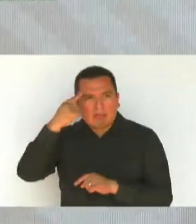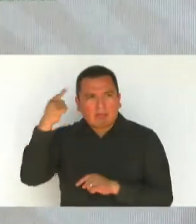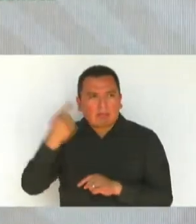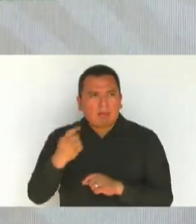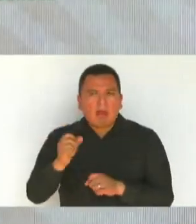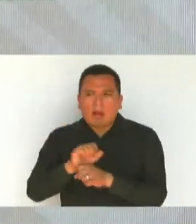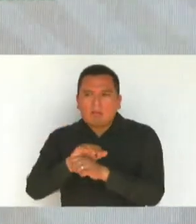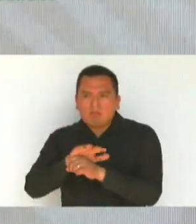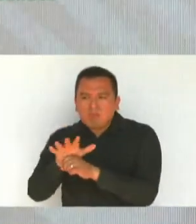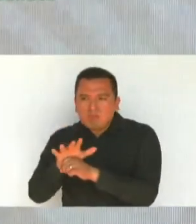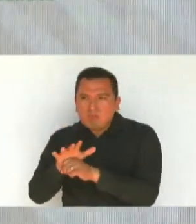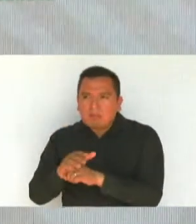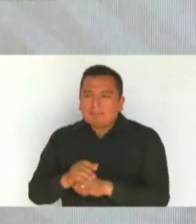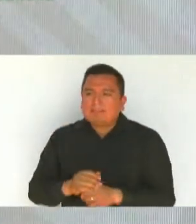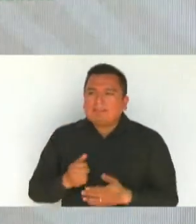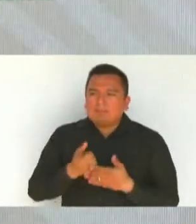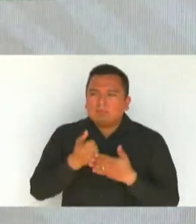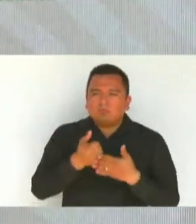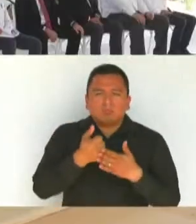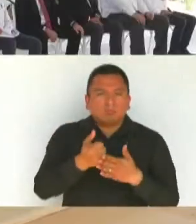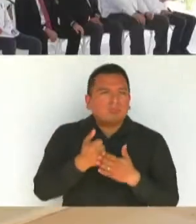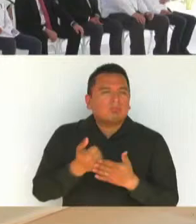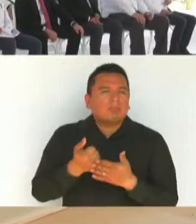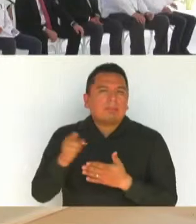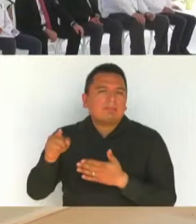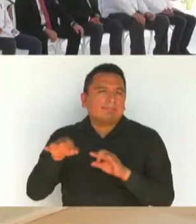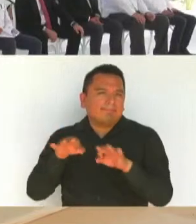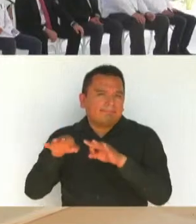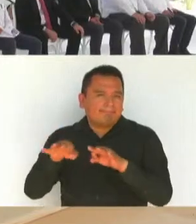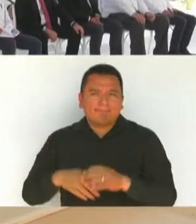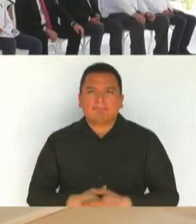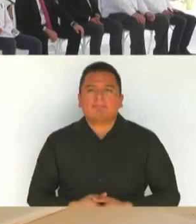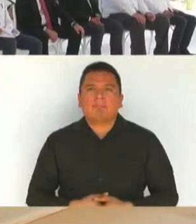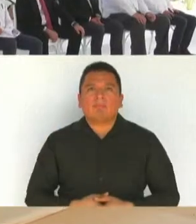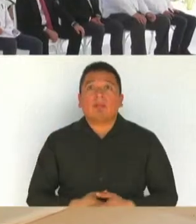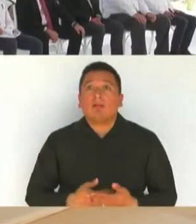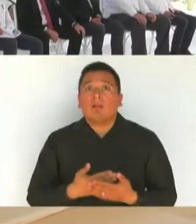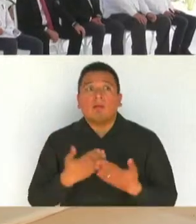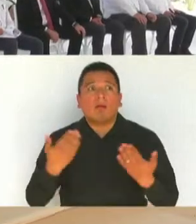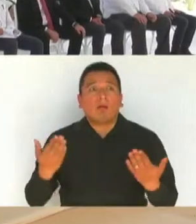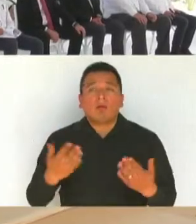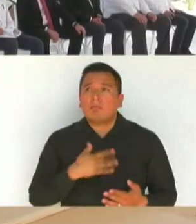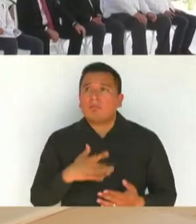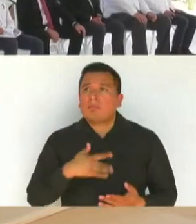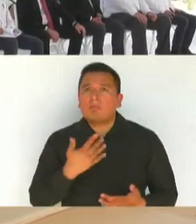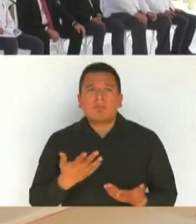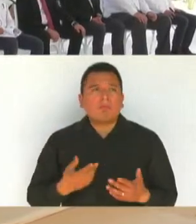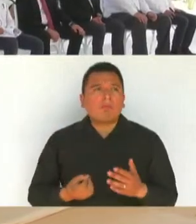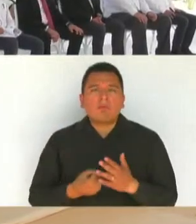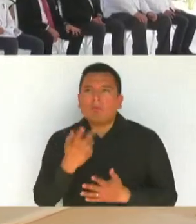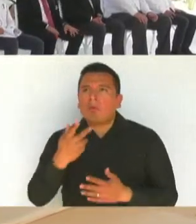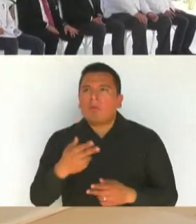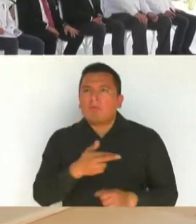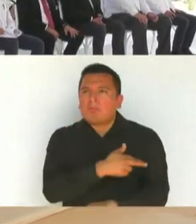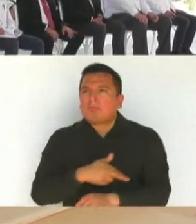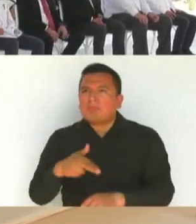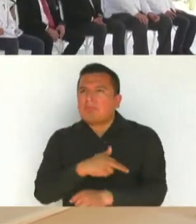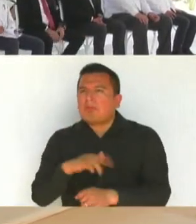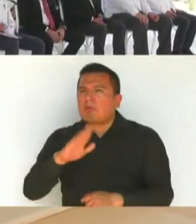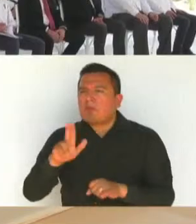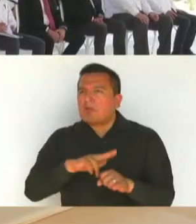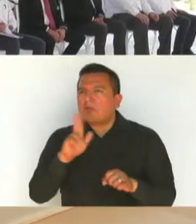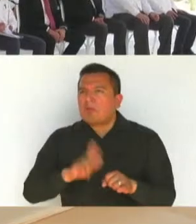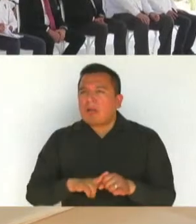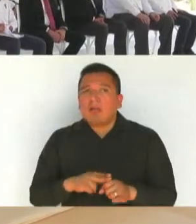los centros de trabajo. A través de la plataforma de Nueva Normalidad, el IMSS interactuó con más de 156 mil